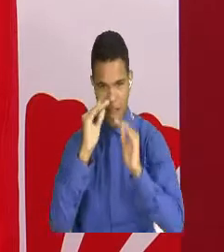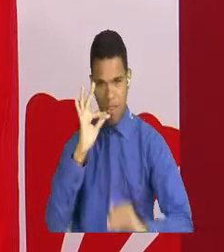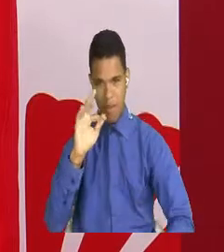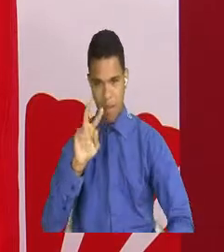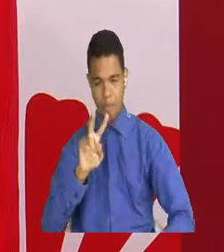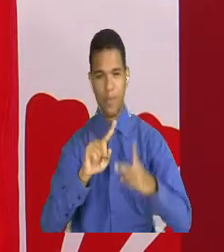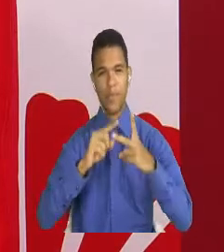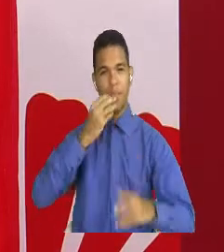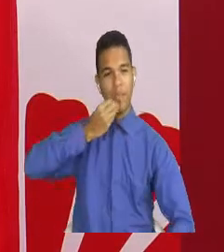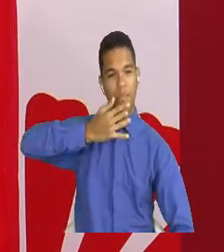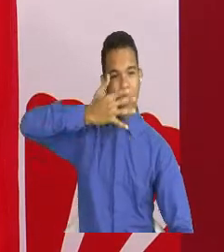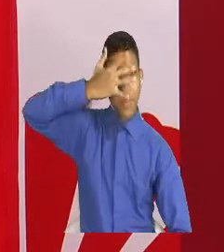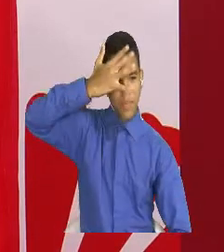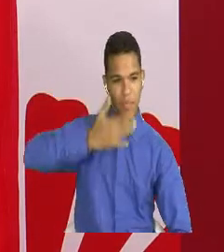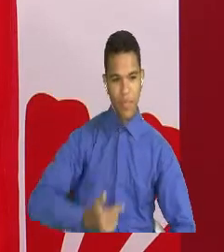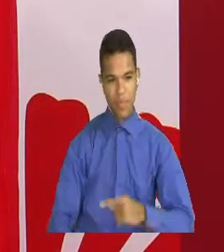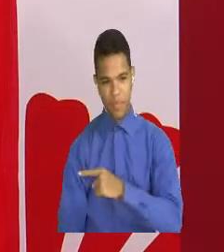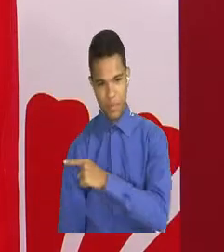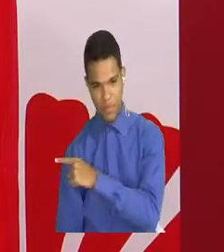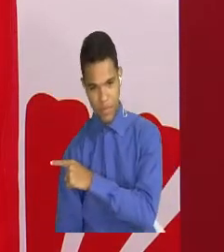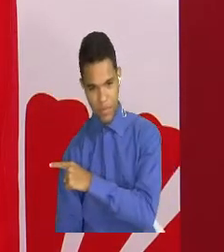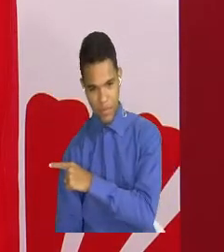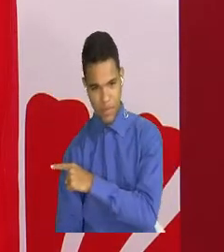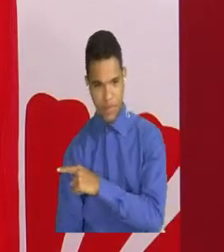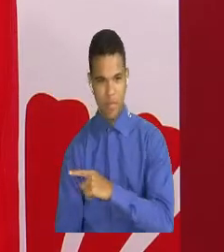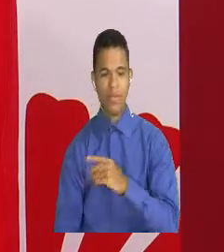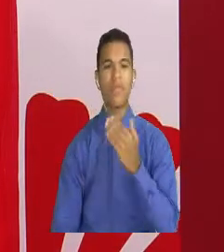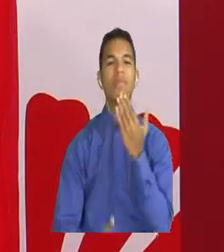Facebook, en Casa TV, en nuestra fanpage.